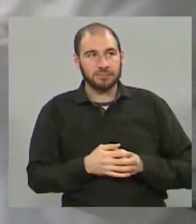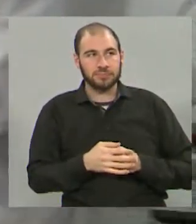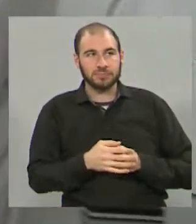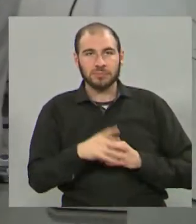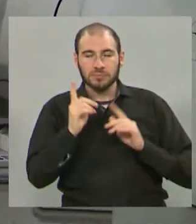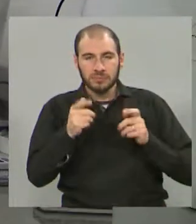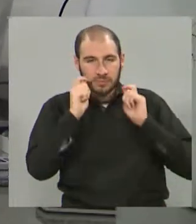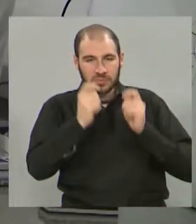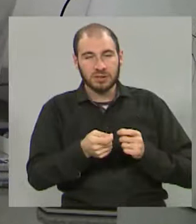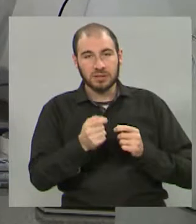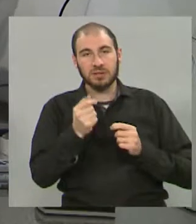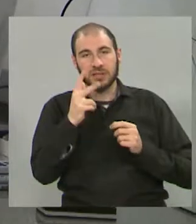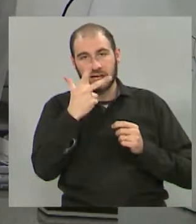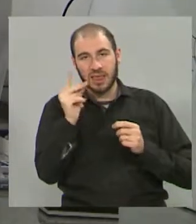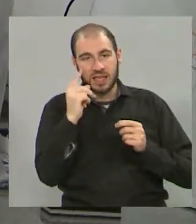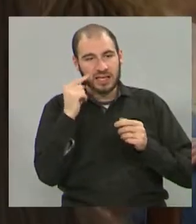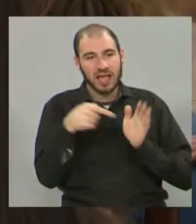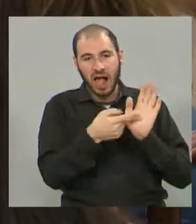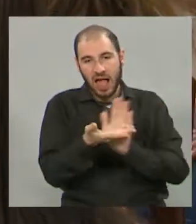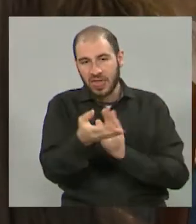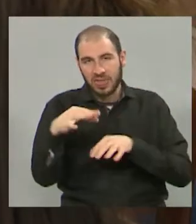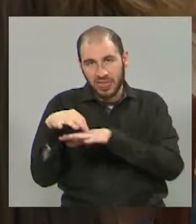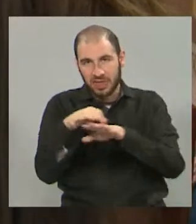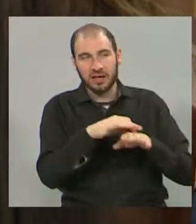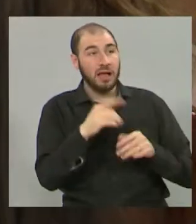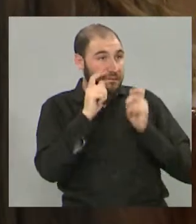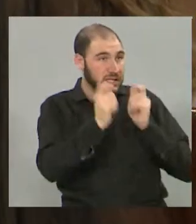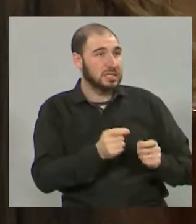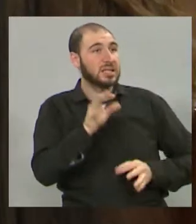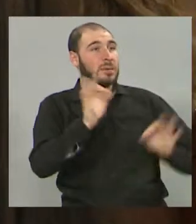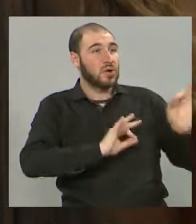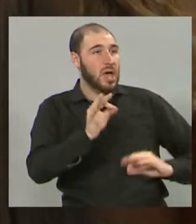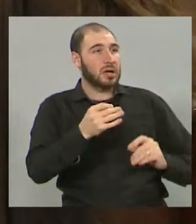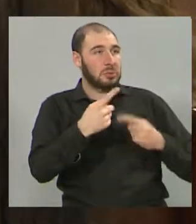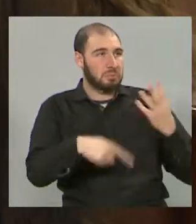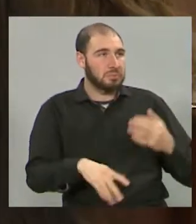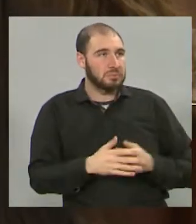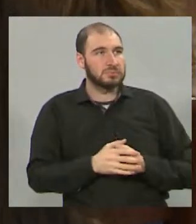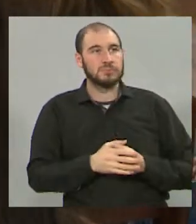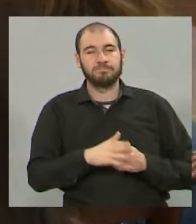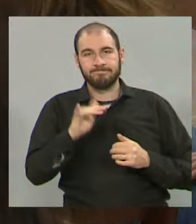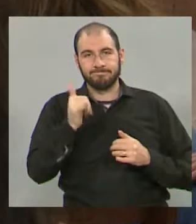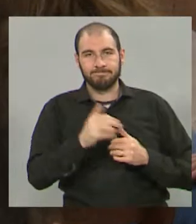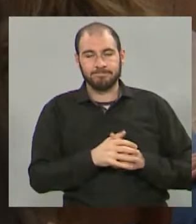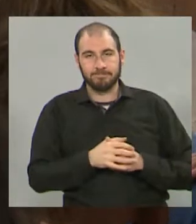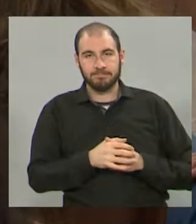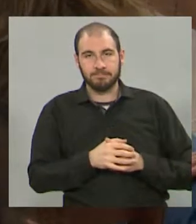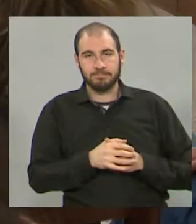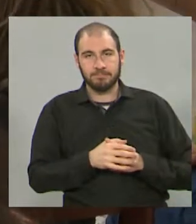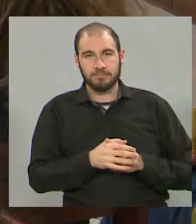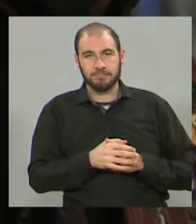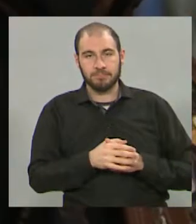hay la visita 3d guiada claro y participará por ahí alguna visita algún proyecto y engancharse como es así